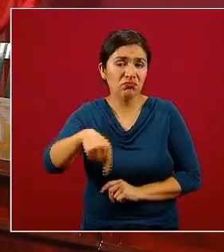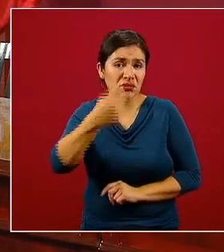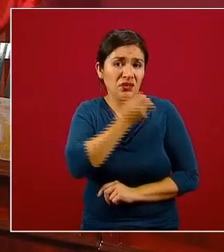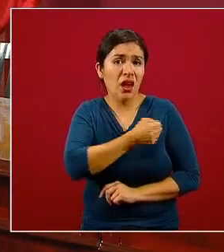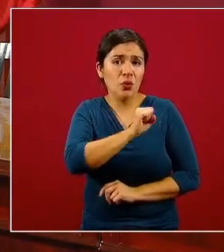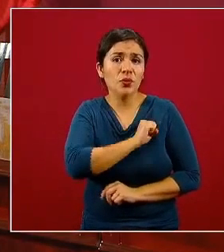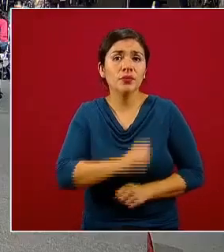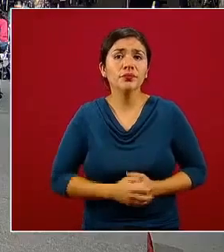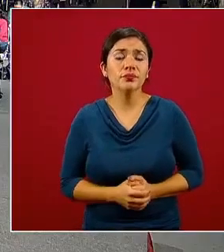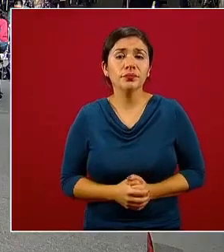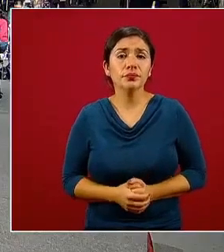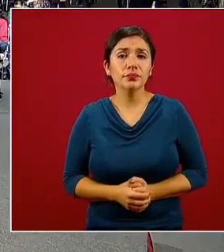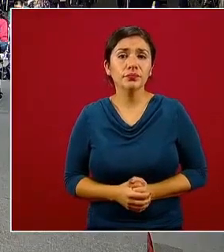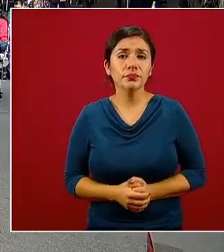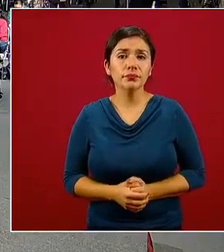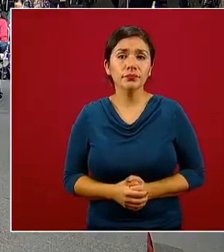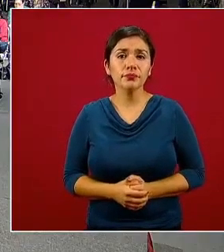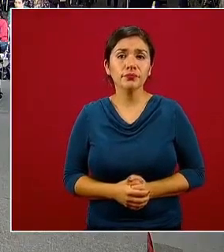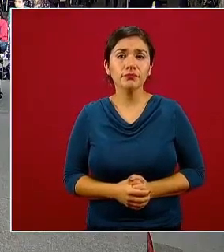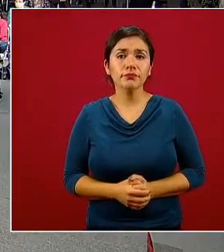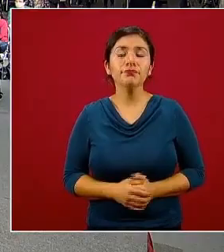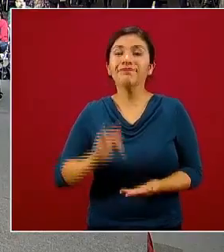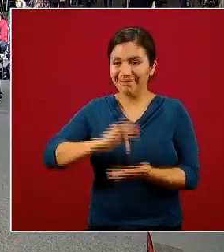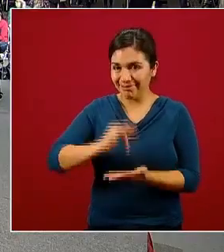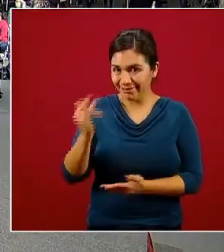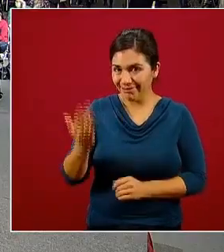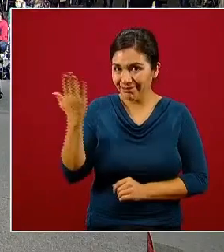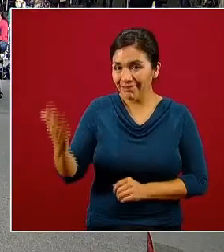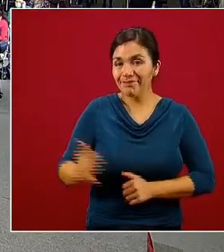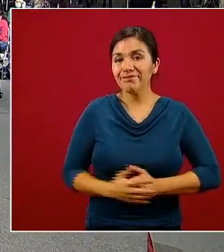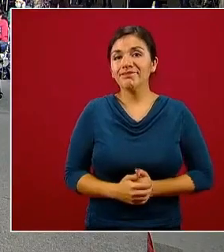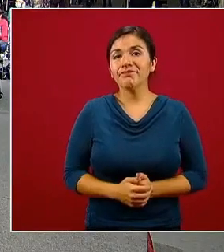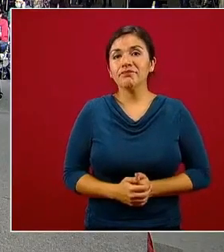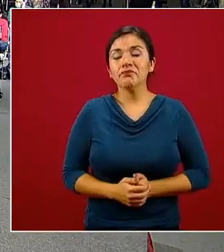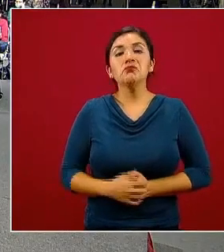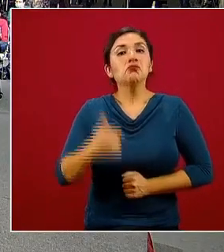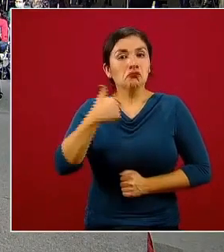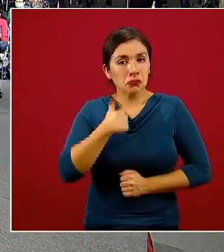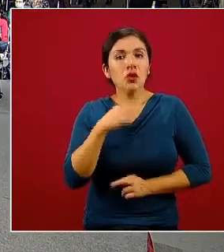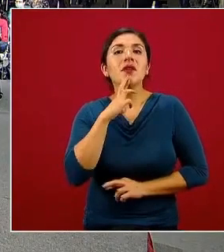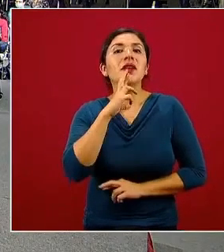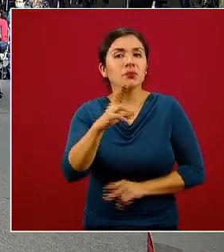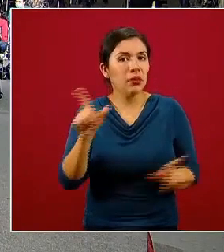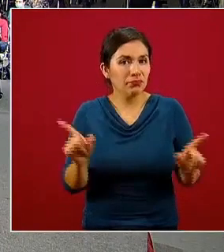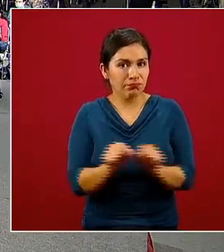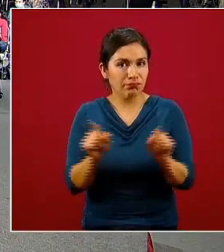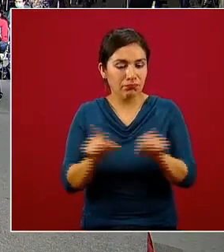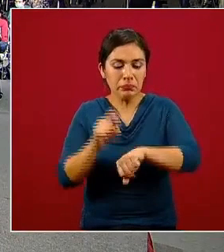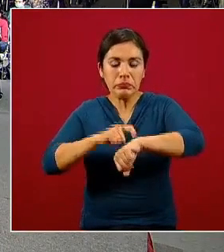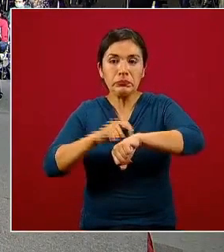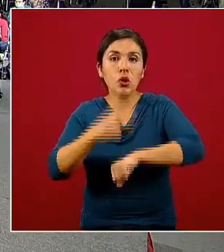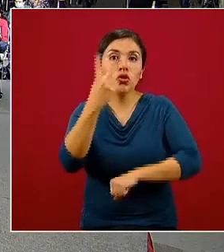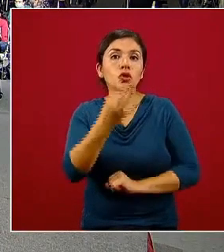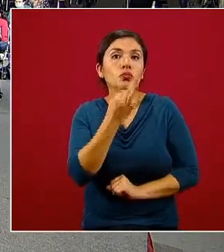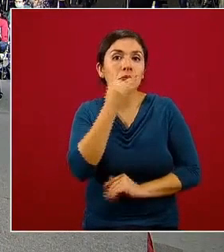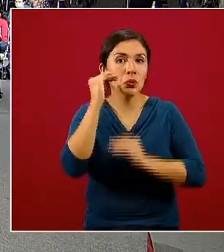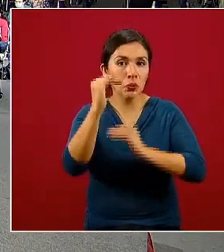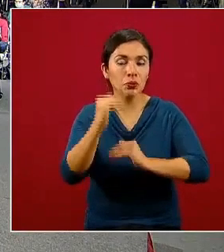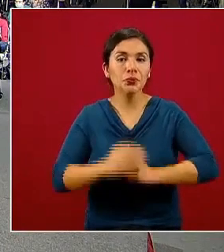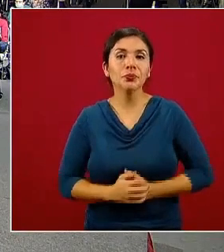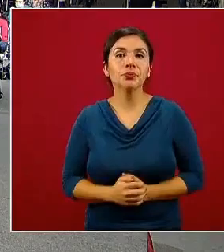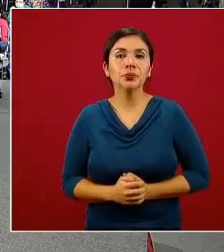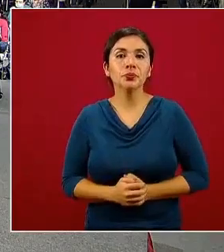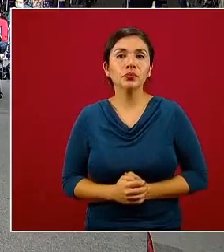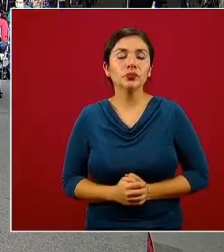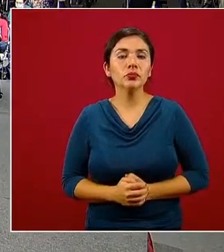salud. Muchas gracias, doctor Álvarez Builla. Trataré de contestar de manera breve porque quedan 2 minutos.